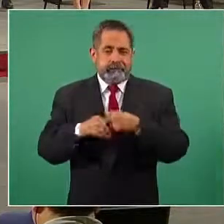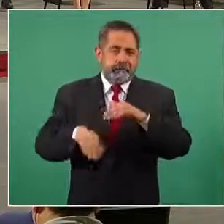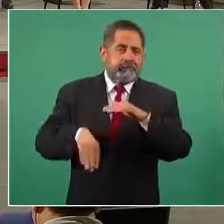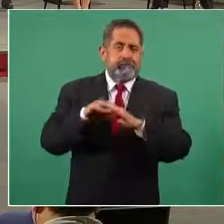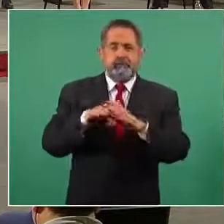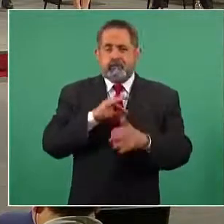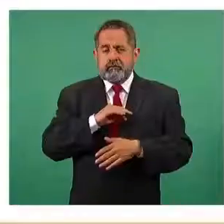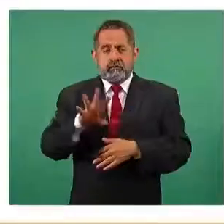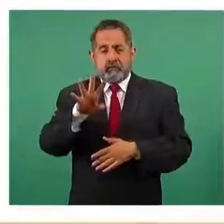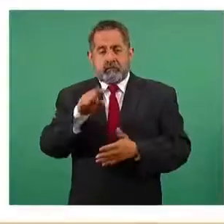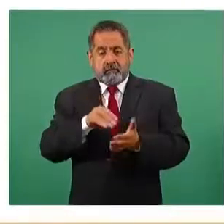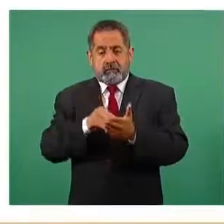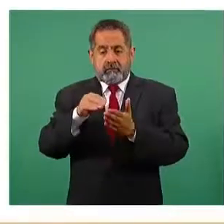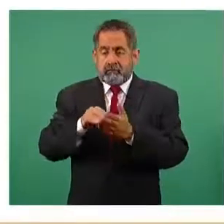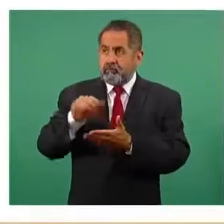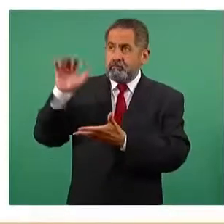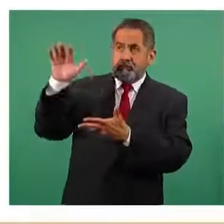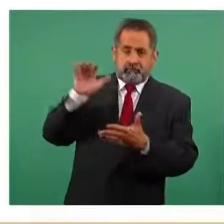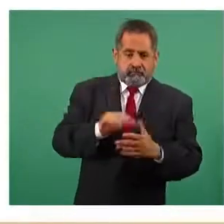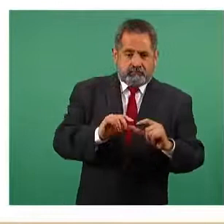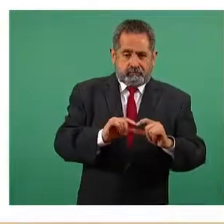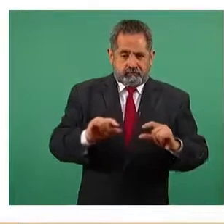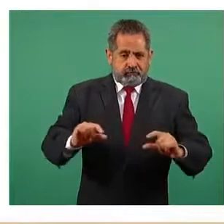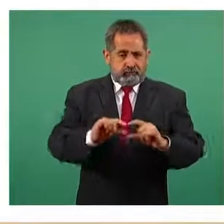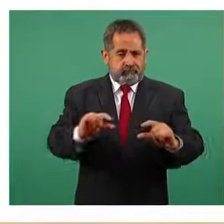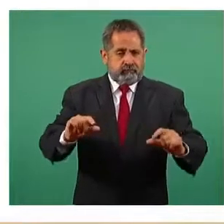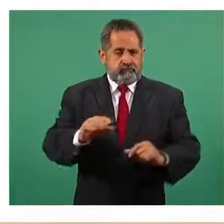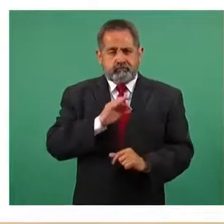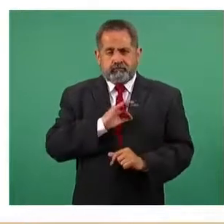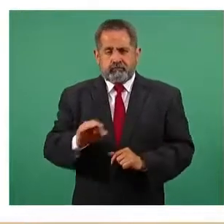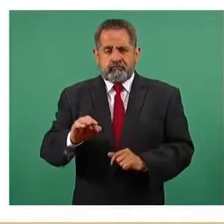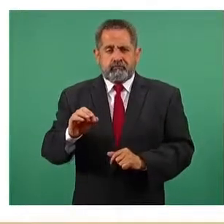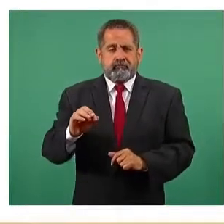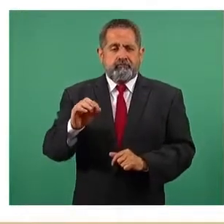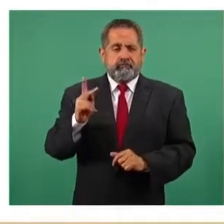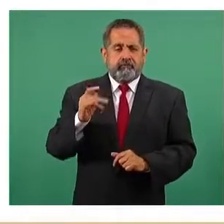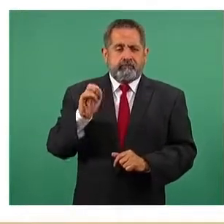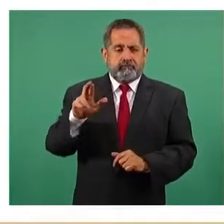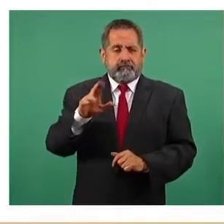dosis arribando en el país. Casi 500.000 de Pfizer,